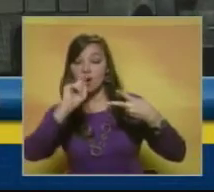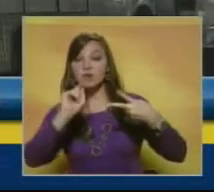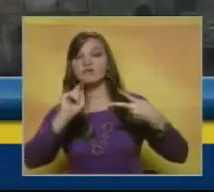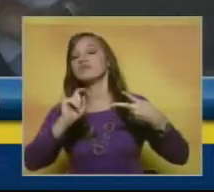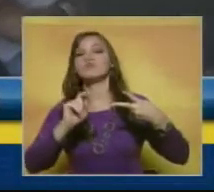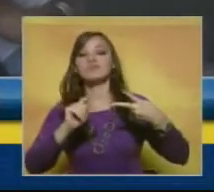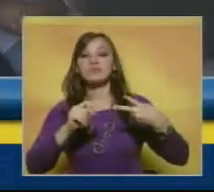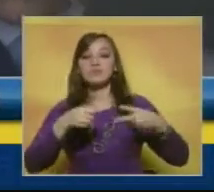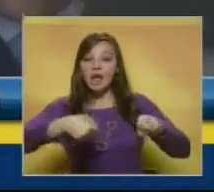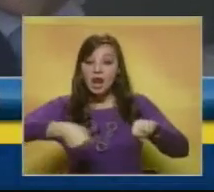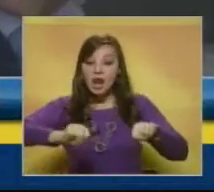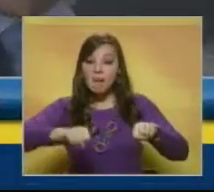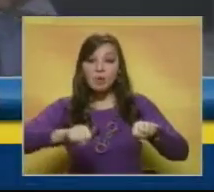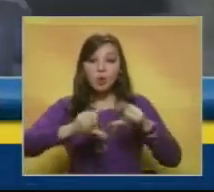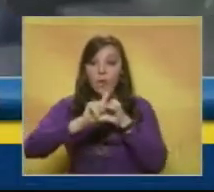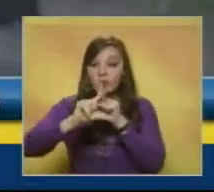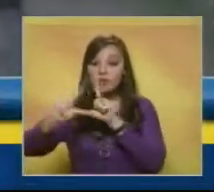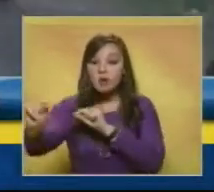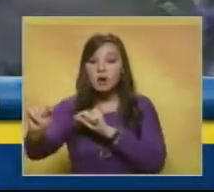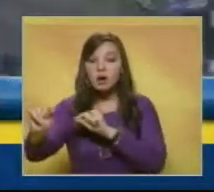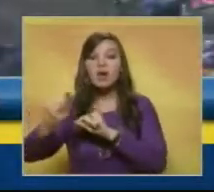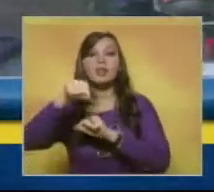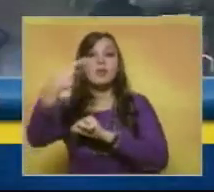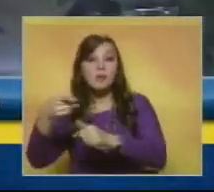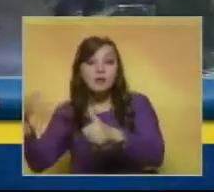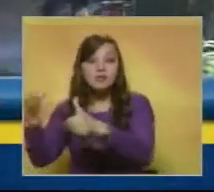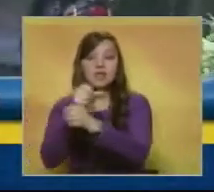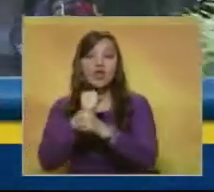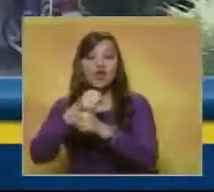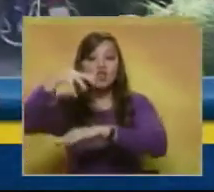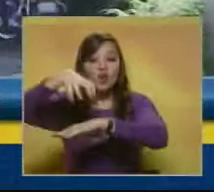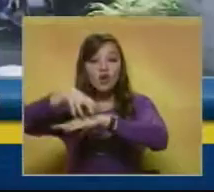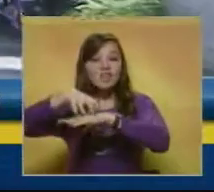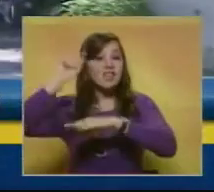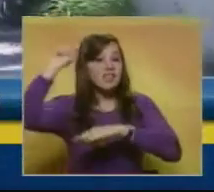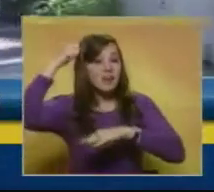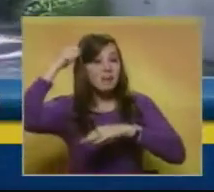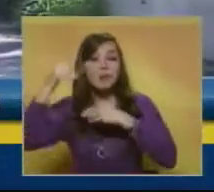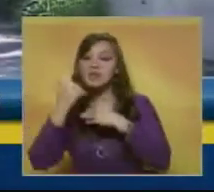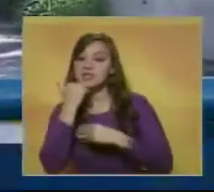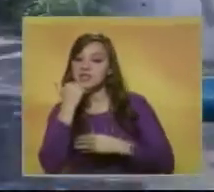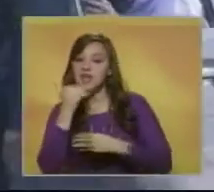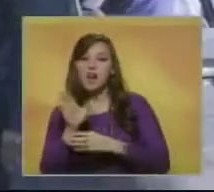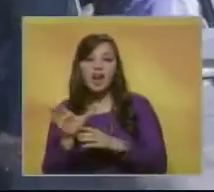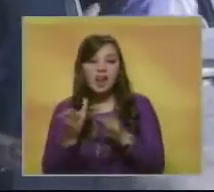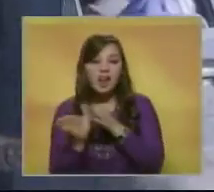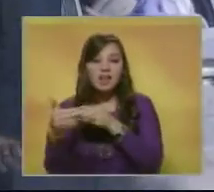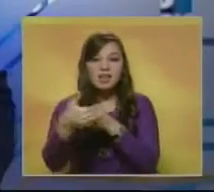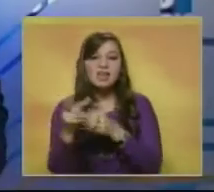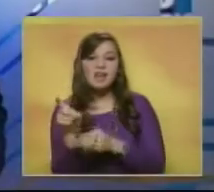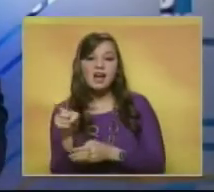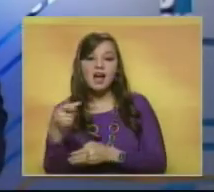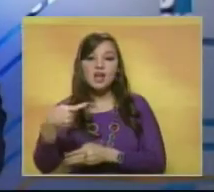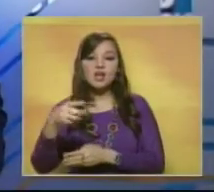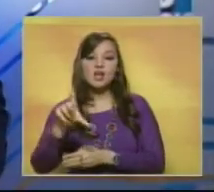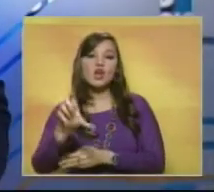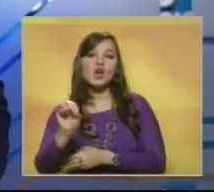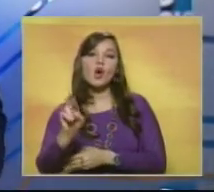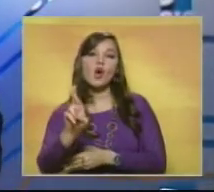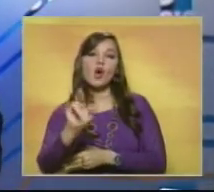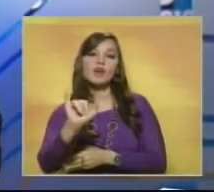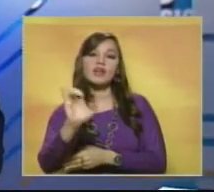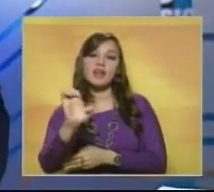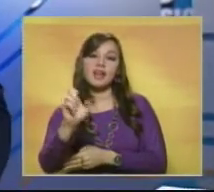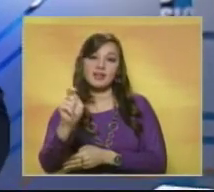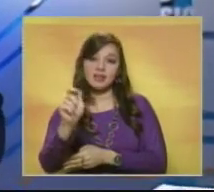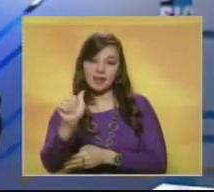conoció que la moto en la que huyó el sujeto fue localizada en Quinta Crespo, cerca de la esquina de Glorieta. El Ministerio